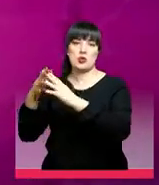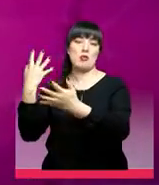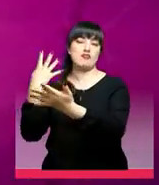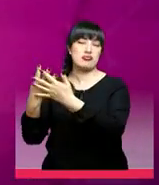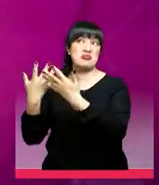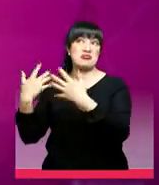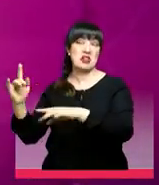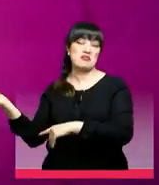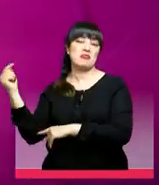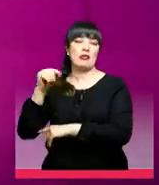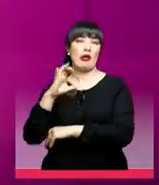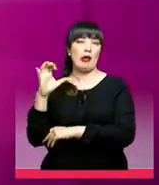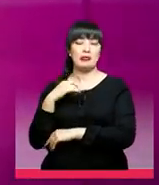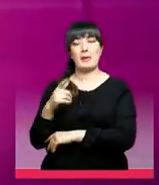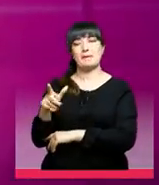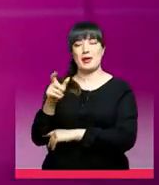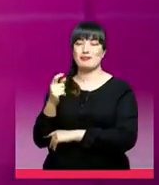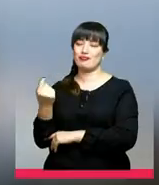en nuestro resumen nacional.